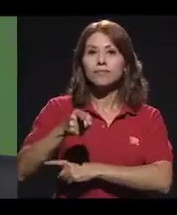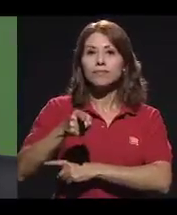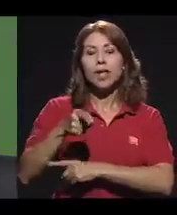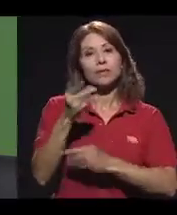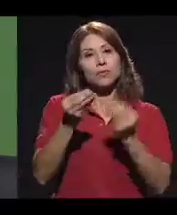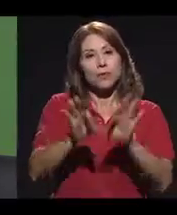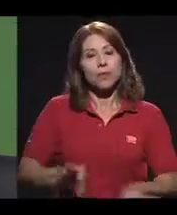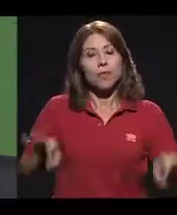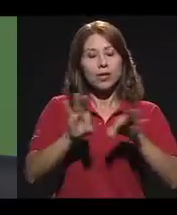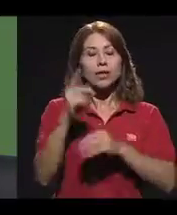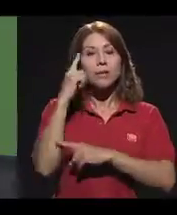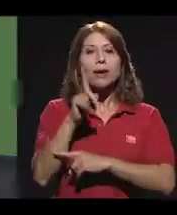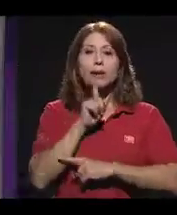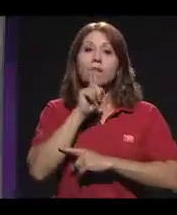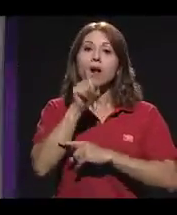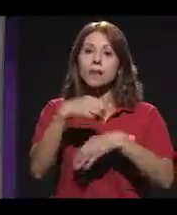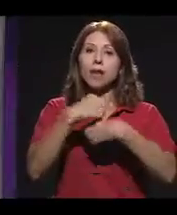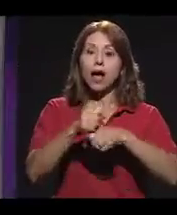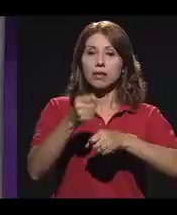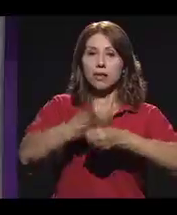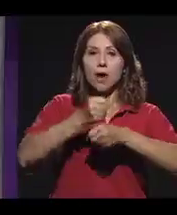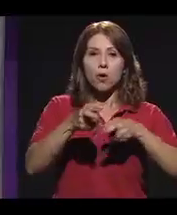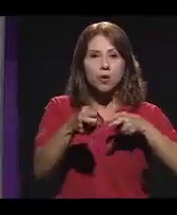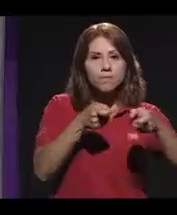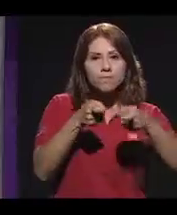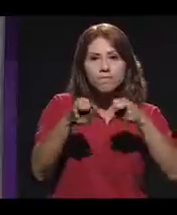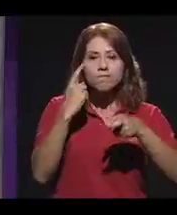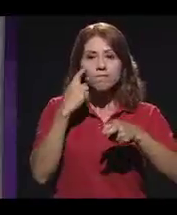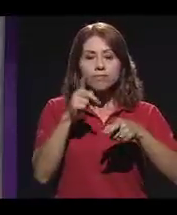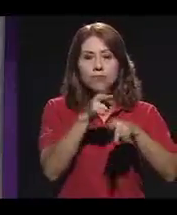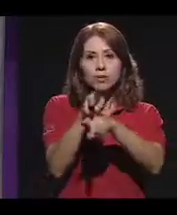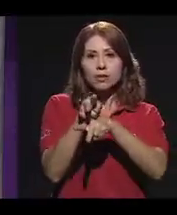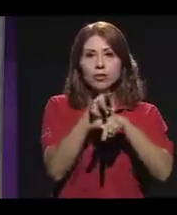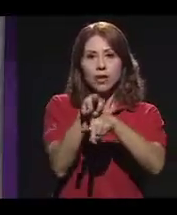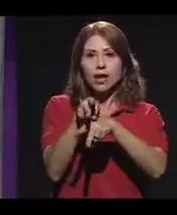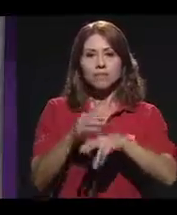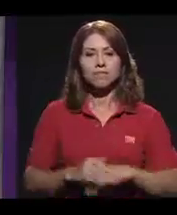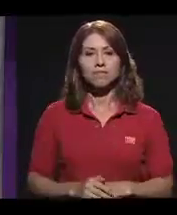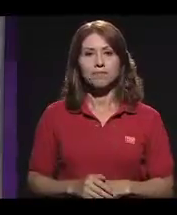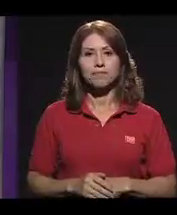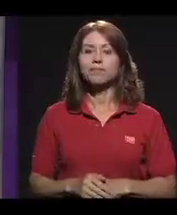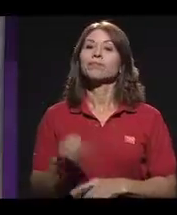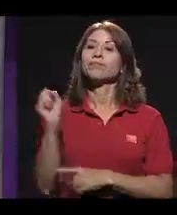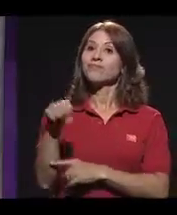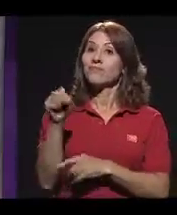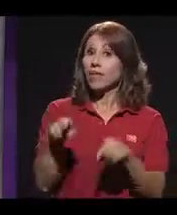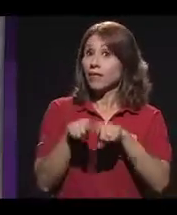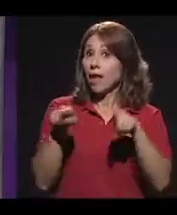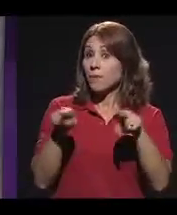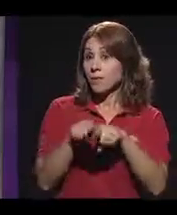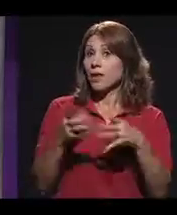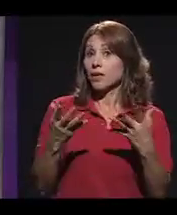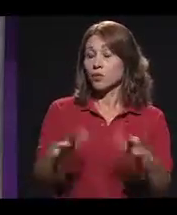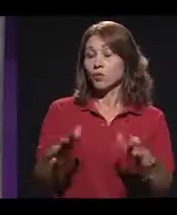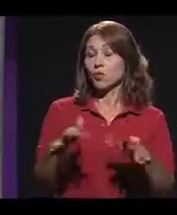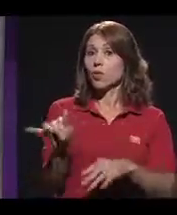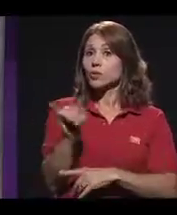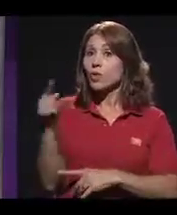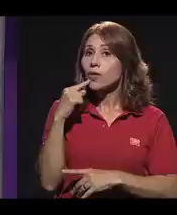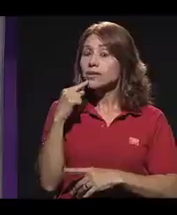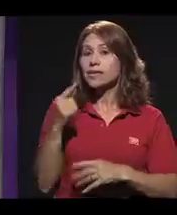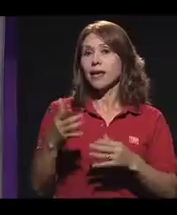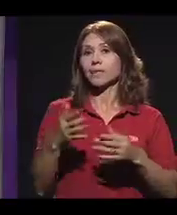pueda ejercer realmente su rectoría. Hay un cambio también, como usted bien lo decía, el lenguaje también